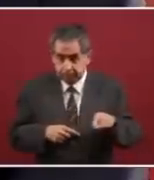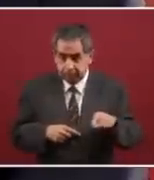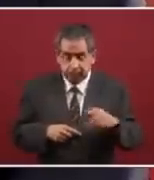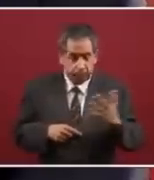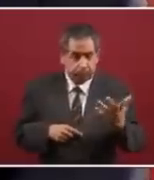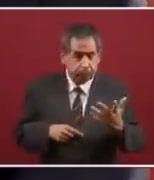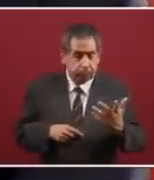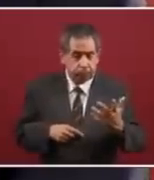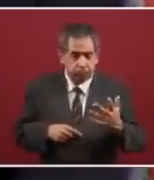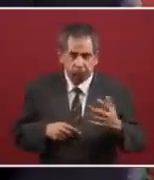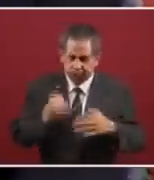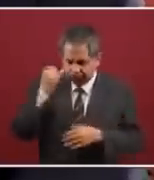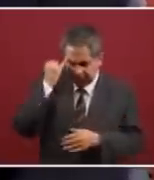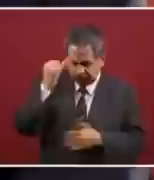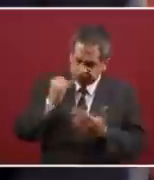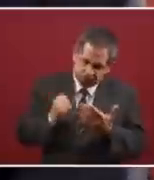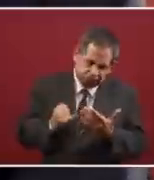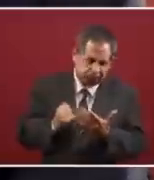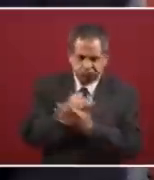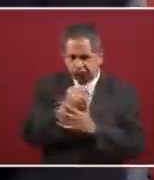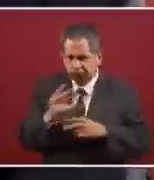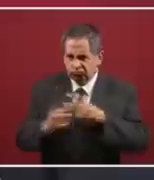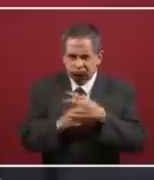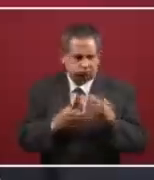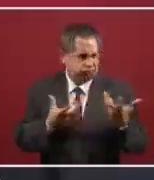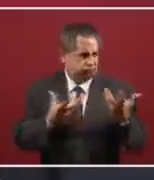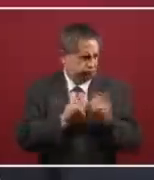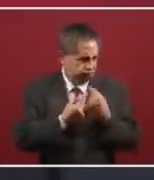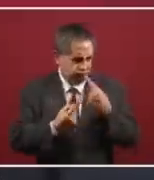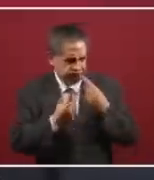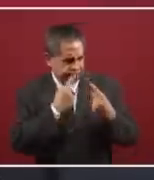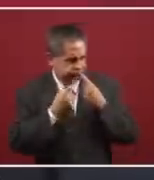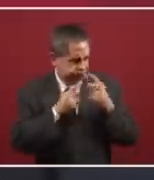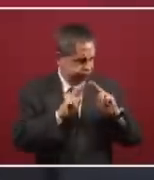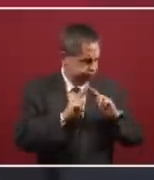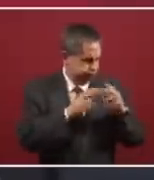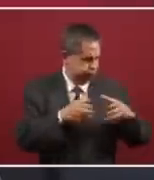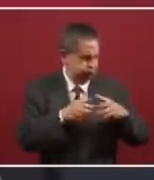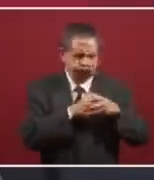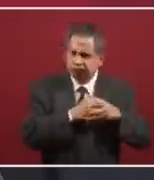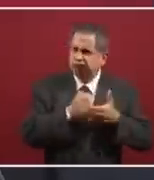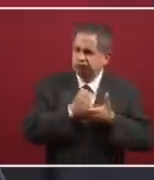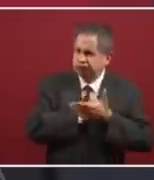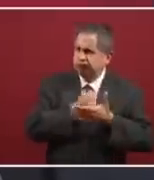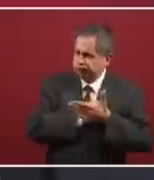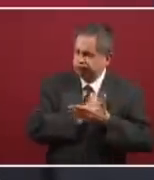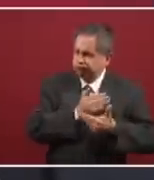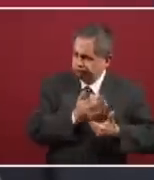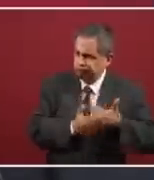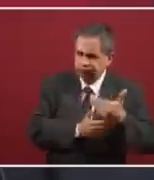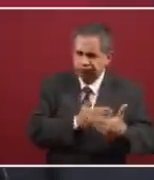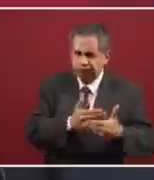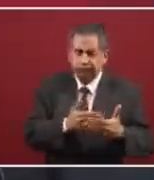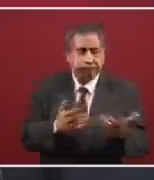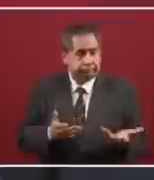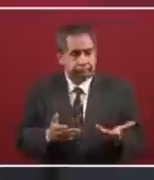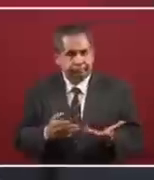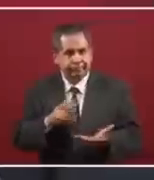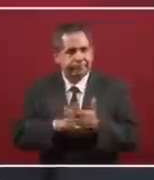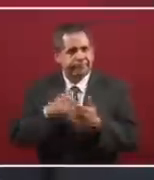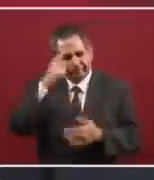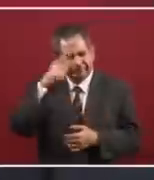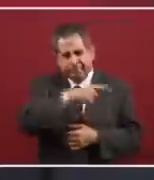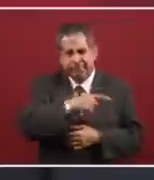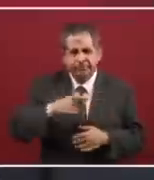toma la iniciativa y se unifica y se avanza este acuerdo de chenalhó